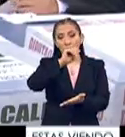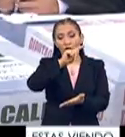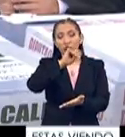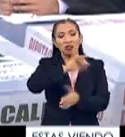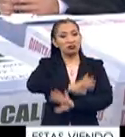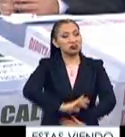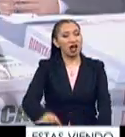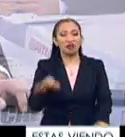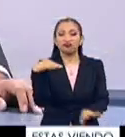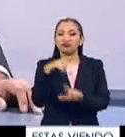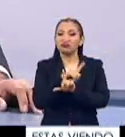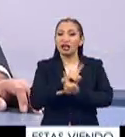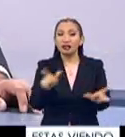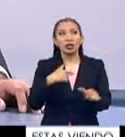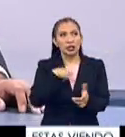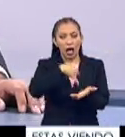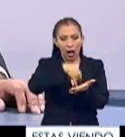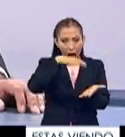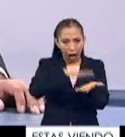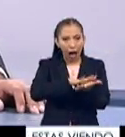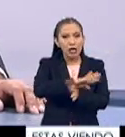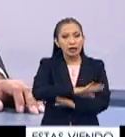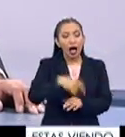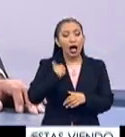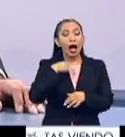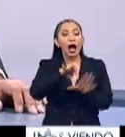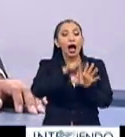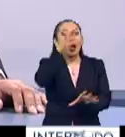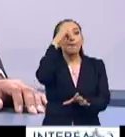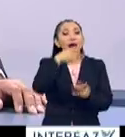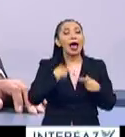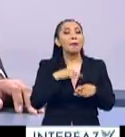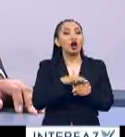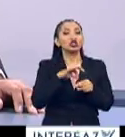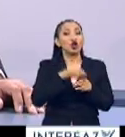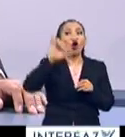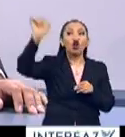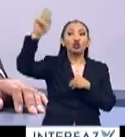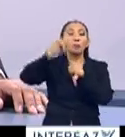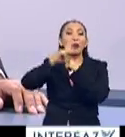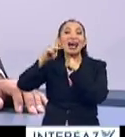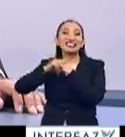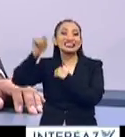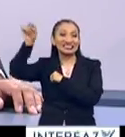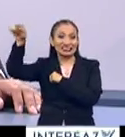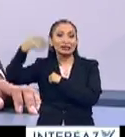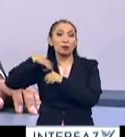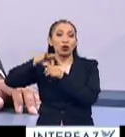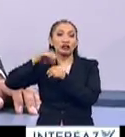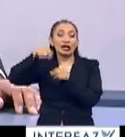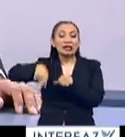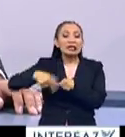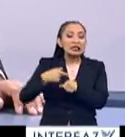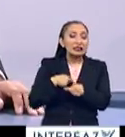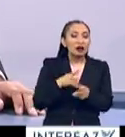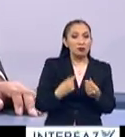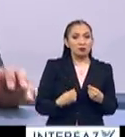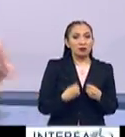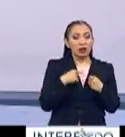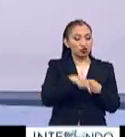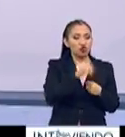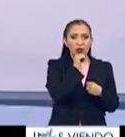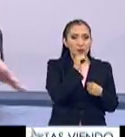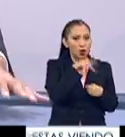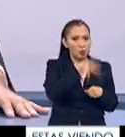boletas? Hemos mandado a imprimir ya las boletas de la elección para aquellos que votan desde el extranjero. Los que vamos a recibir aquí en México, los residentes en México, todavía